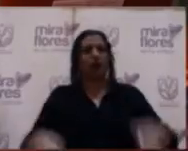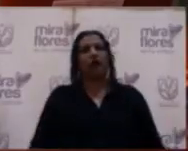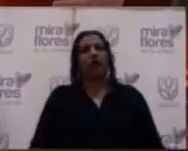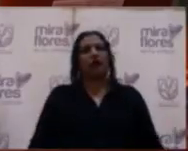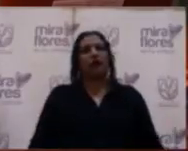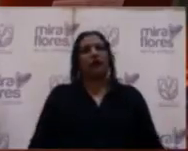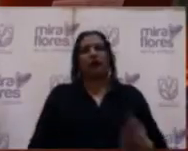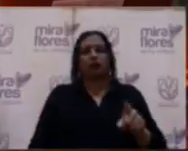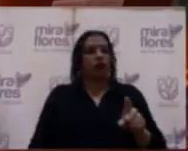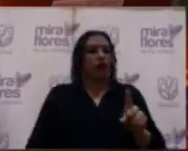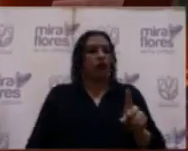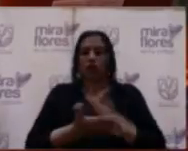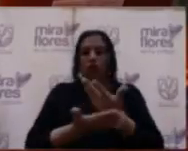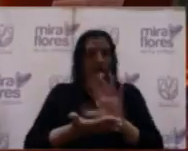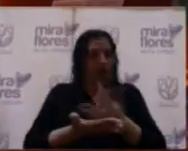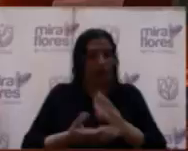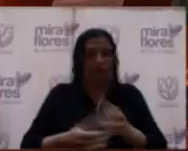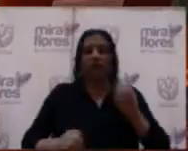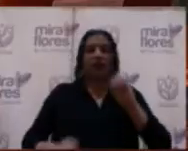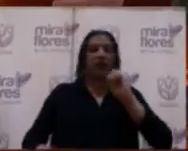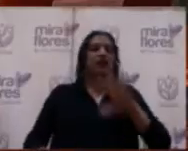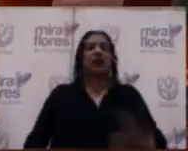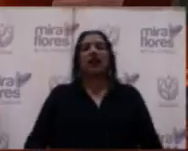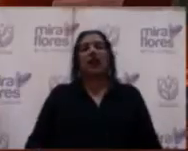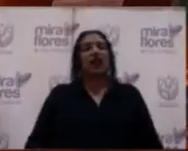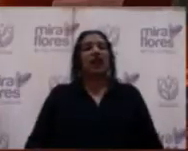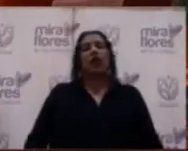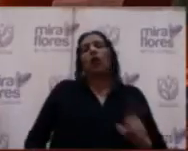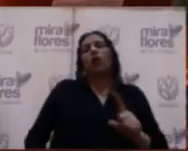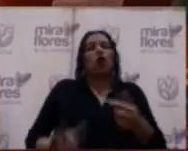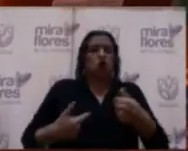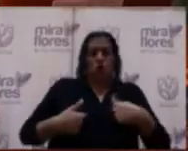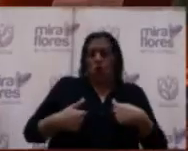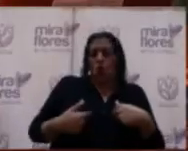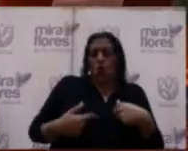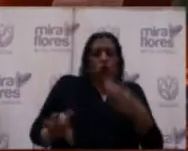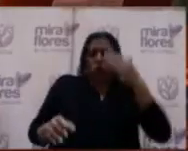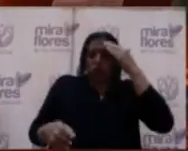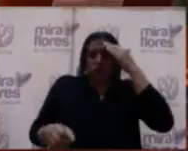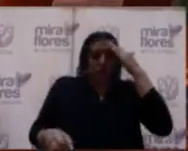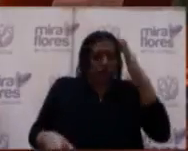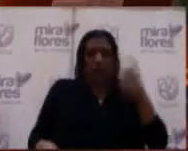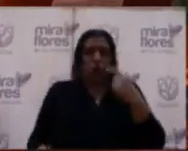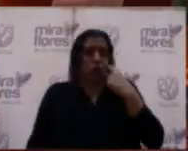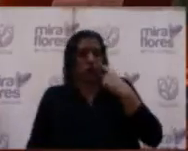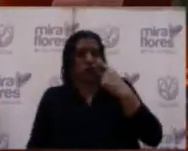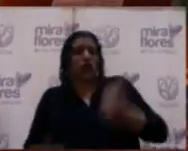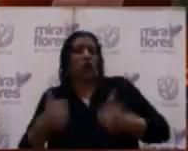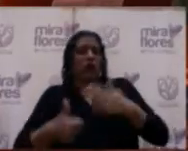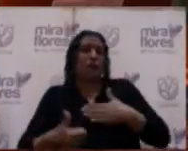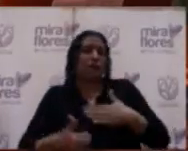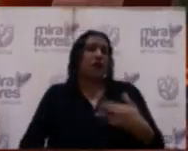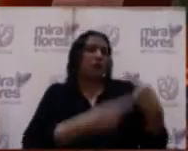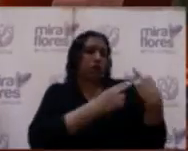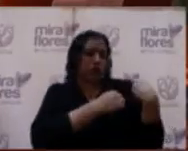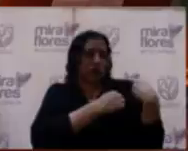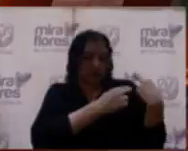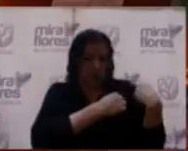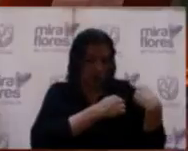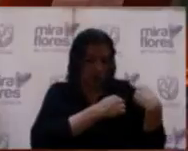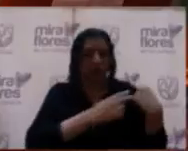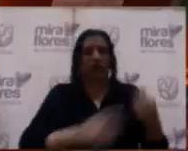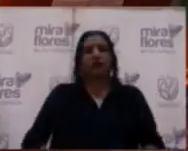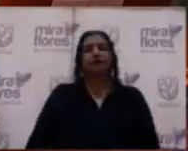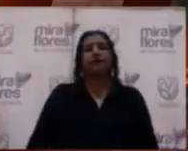haber ninguna situación donde se pretenda decir que no conocían las responsabilidades que les correspondían